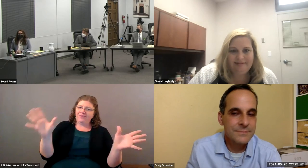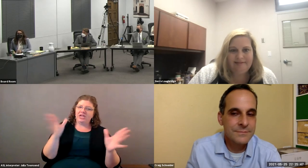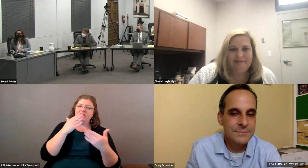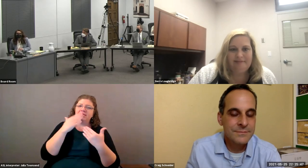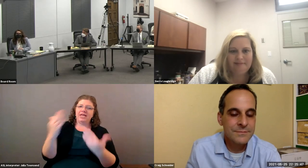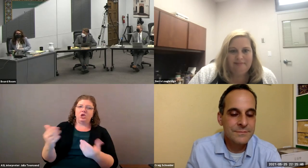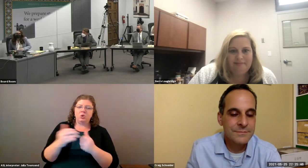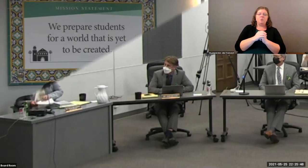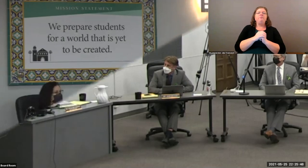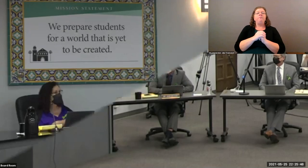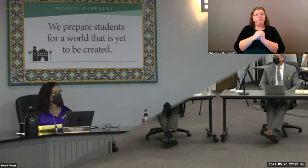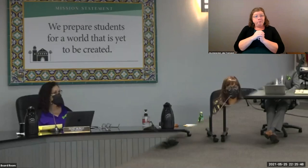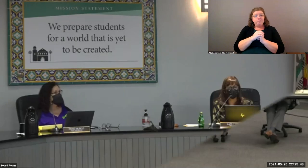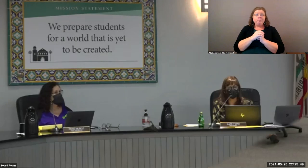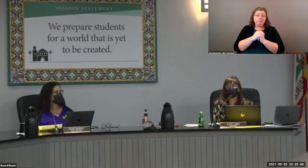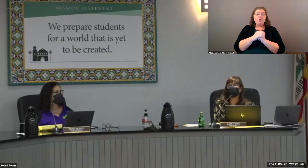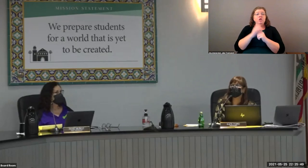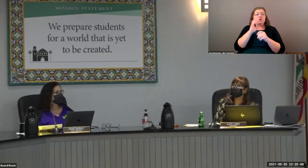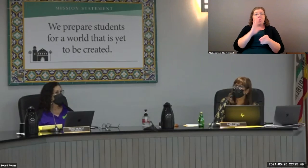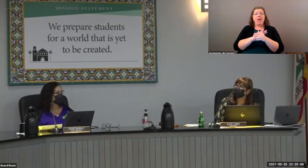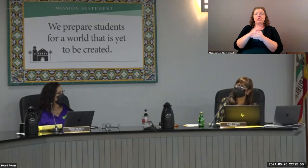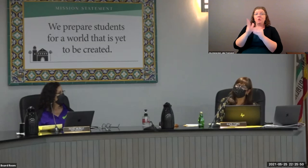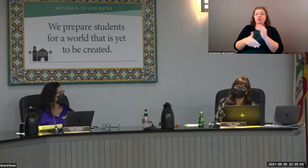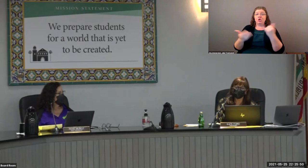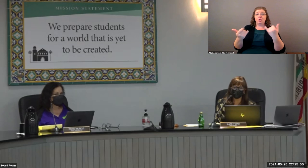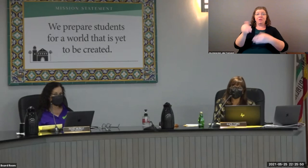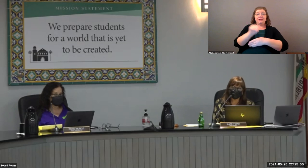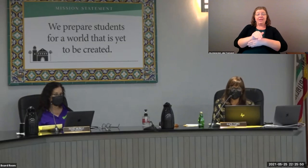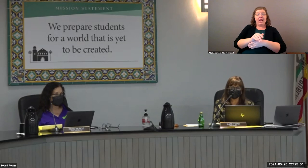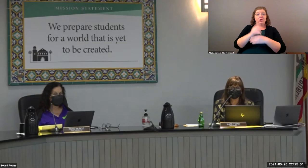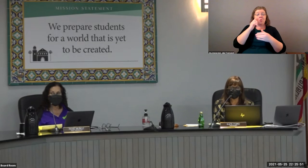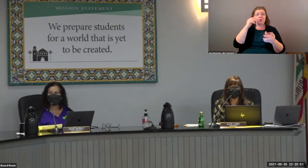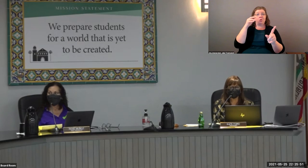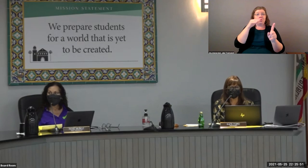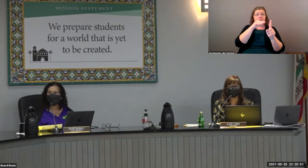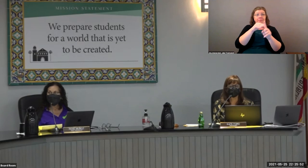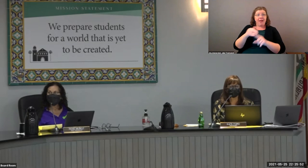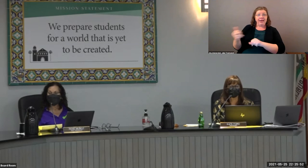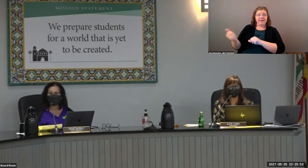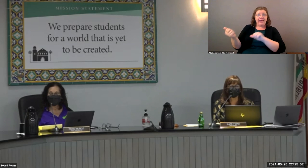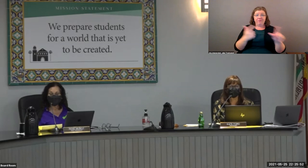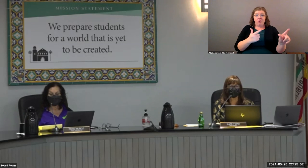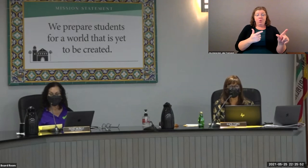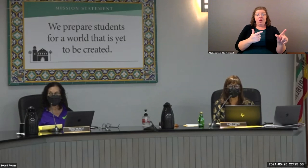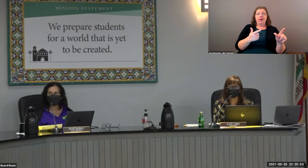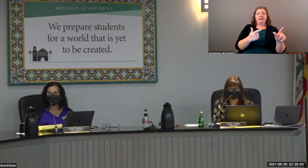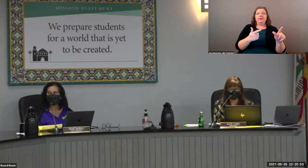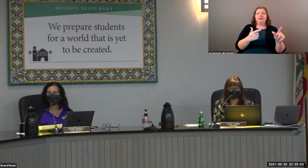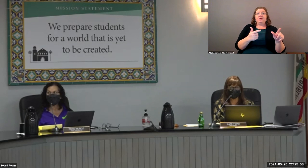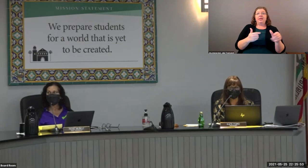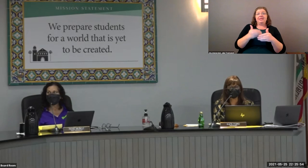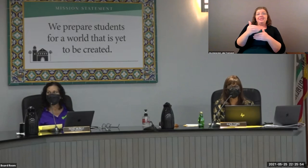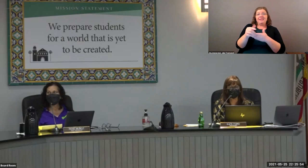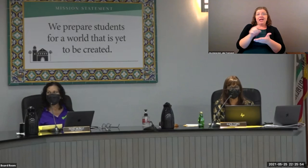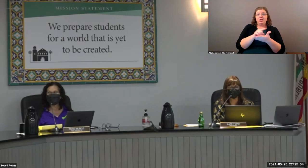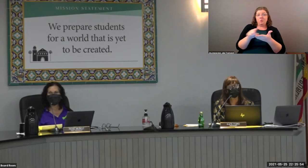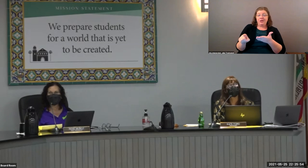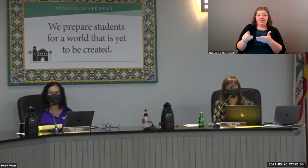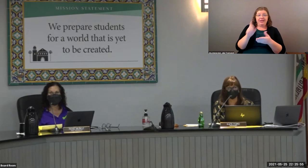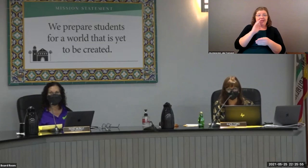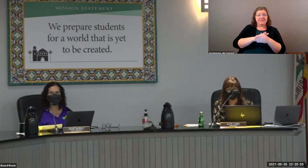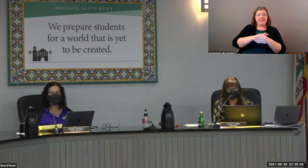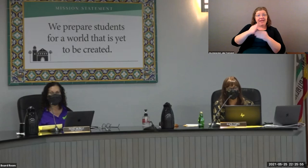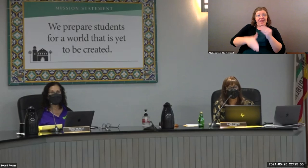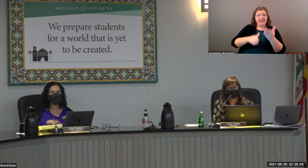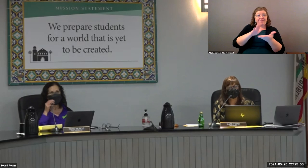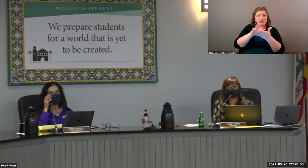Y conforme cerramos la sesión del día de hoy, quiero recordarles a todos que la siguiente semana marca el final del ciclo